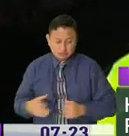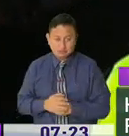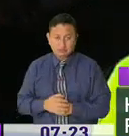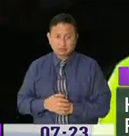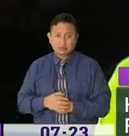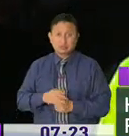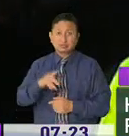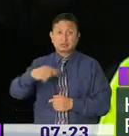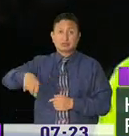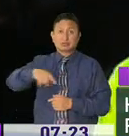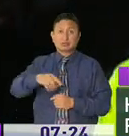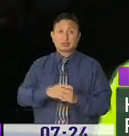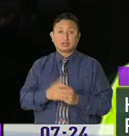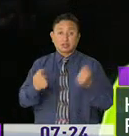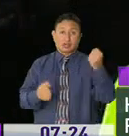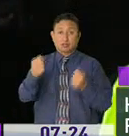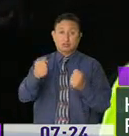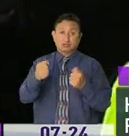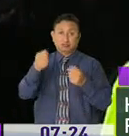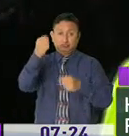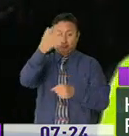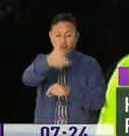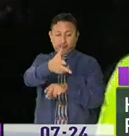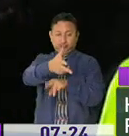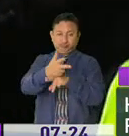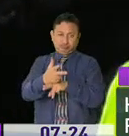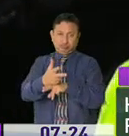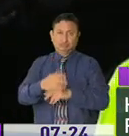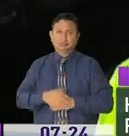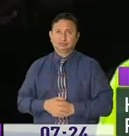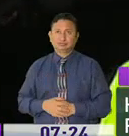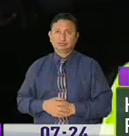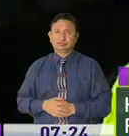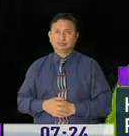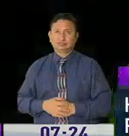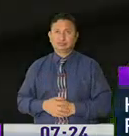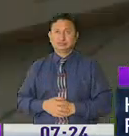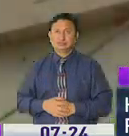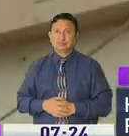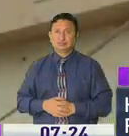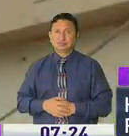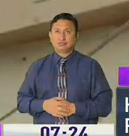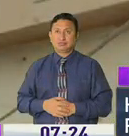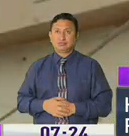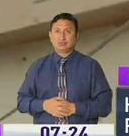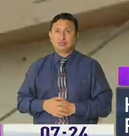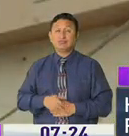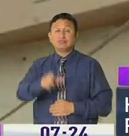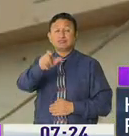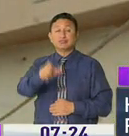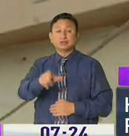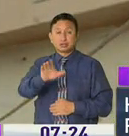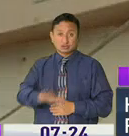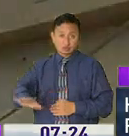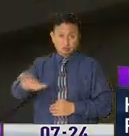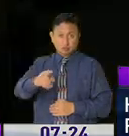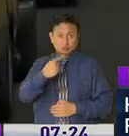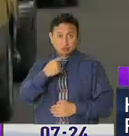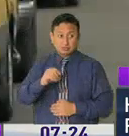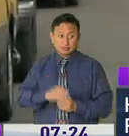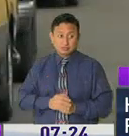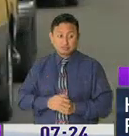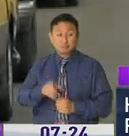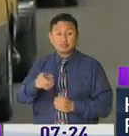posteriores del vehículo de recolector de basura. Los moradores del sitio solo pudieron asegurar que el fallecido era una